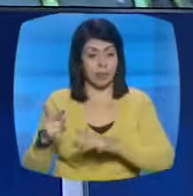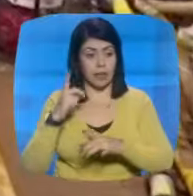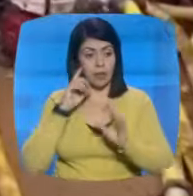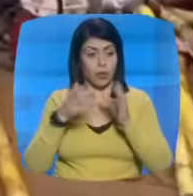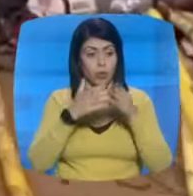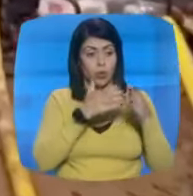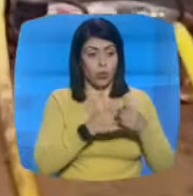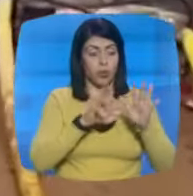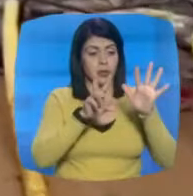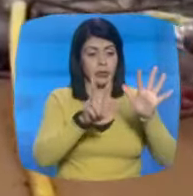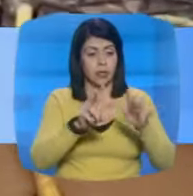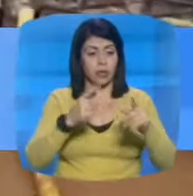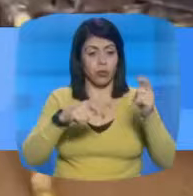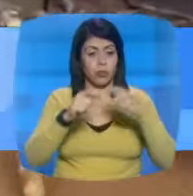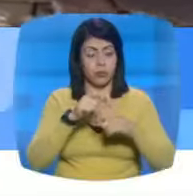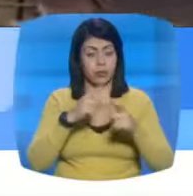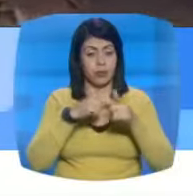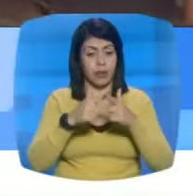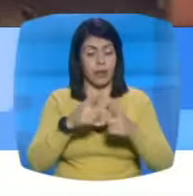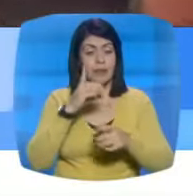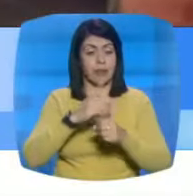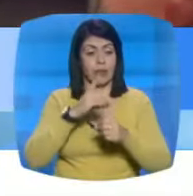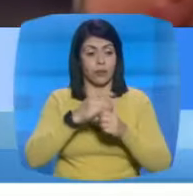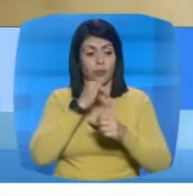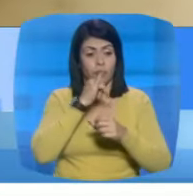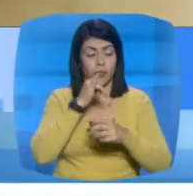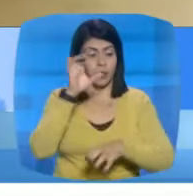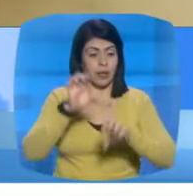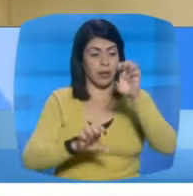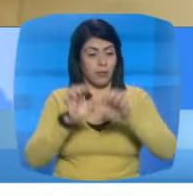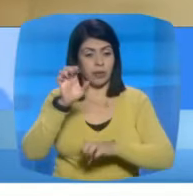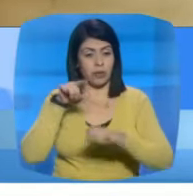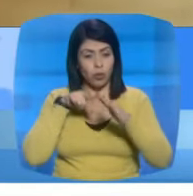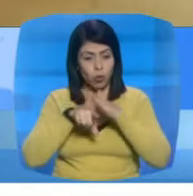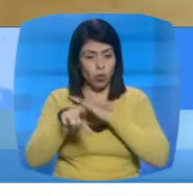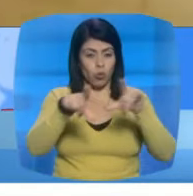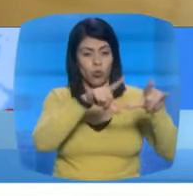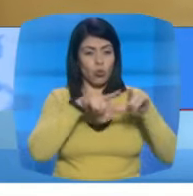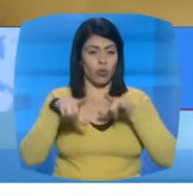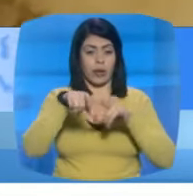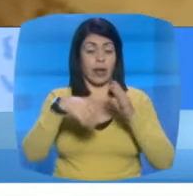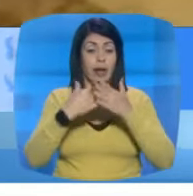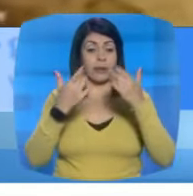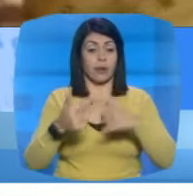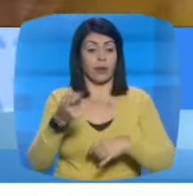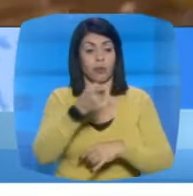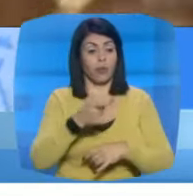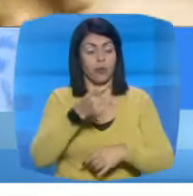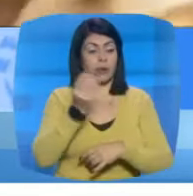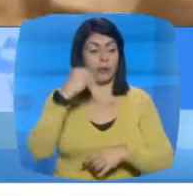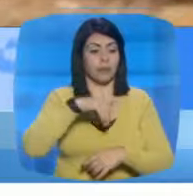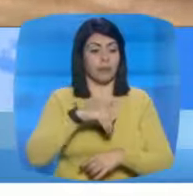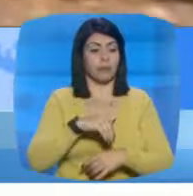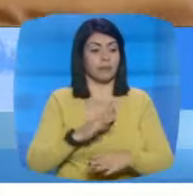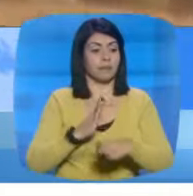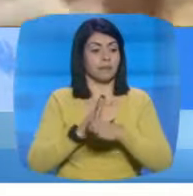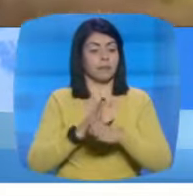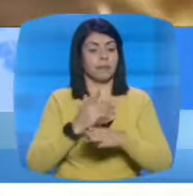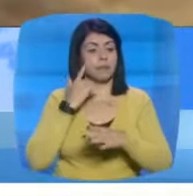7 distribuidores comerciales de datos proporcionarán análisis de las zonas afectadas. A la búsqueda se sumará un